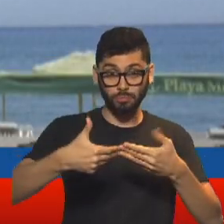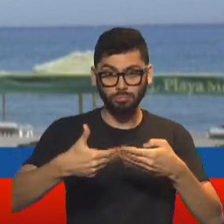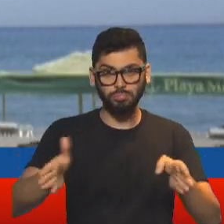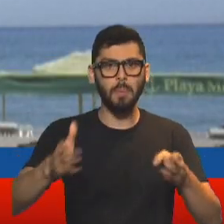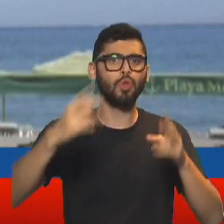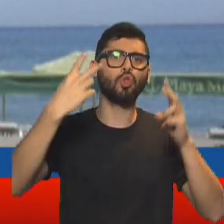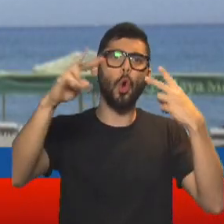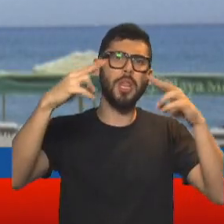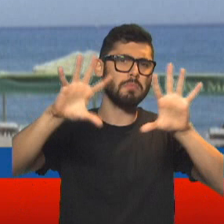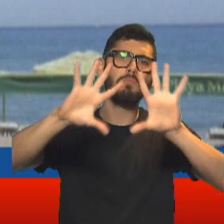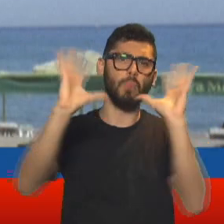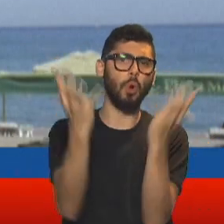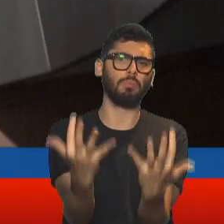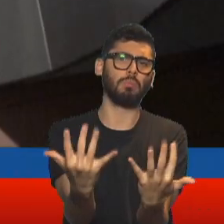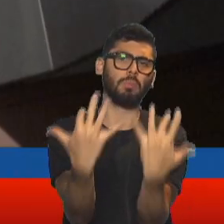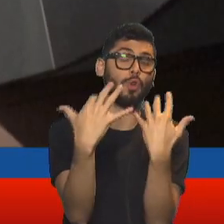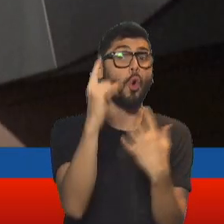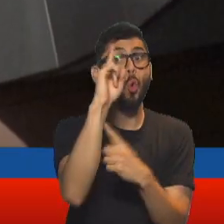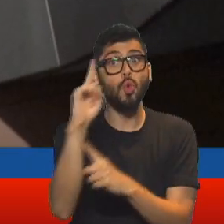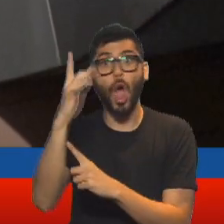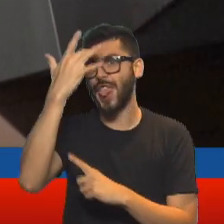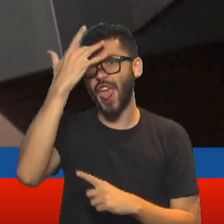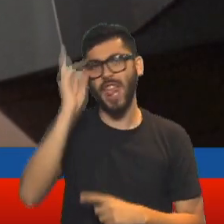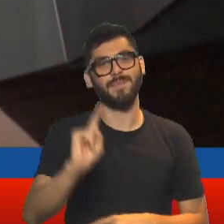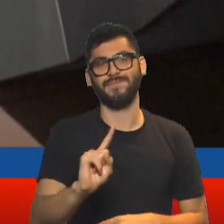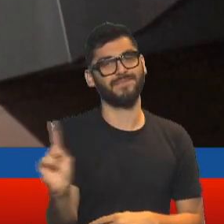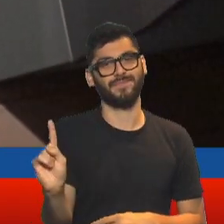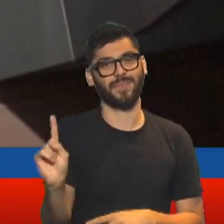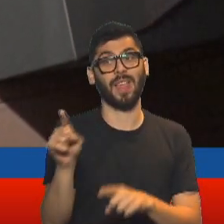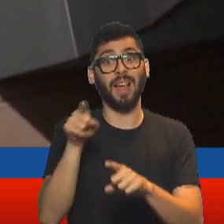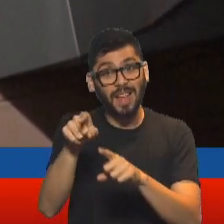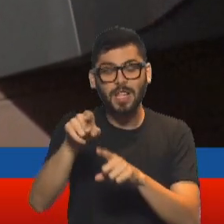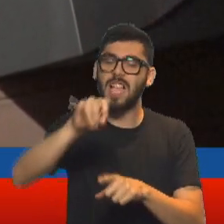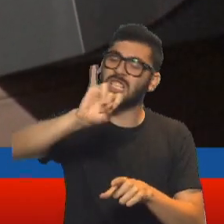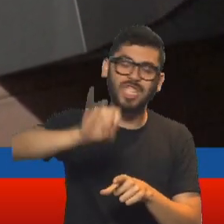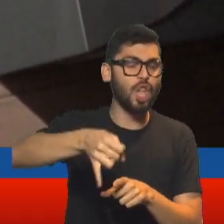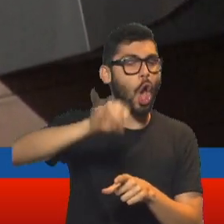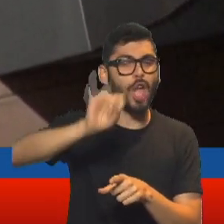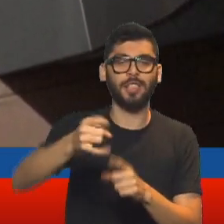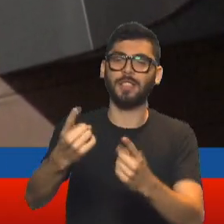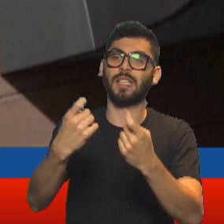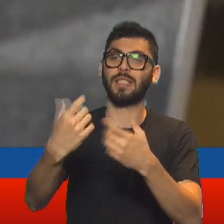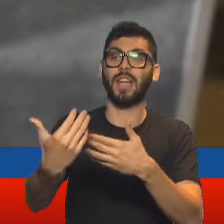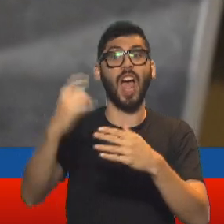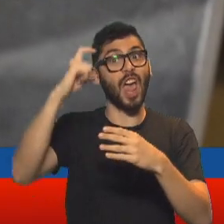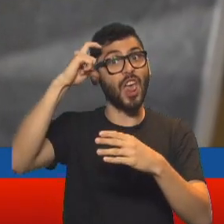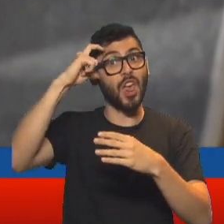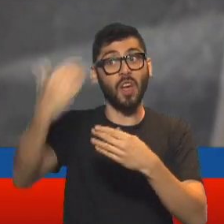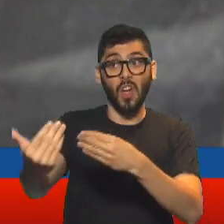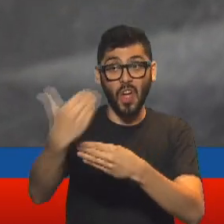turistas de todo el mundo a excepción de la india quienes deberán hacer sí o sí una cuarentena de 10 días